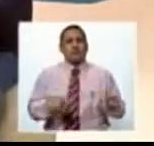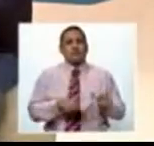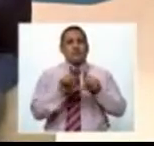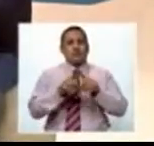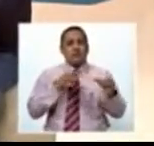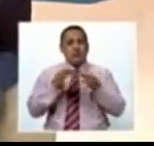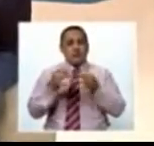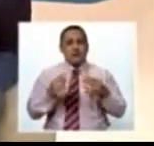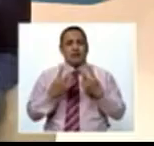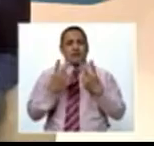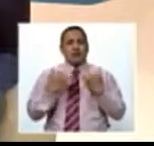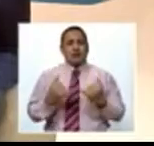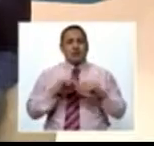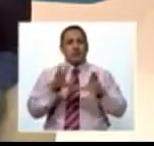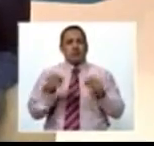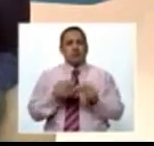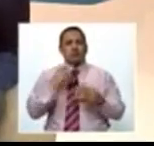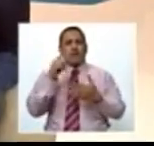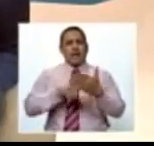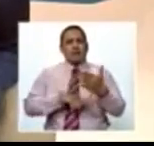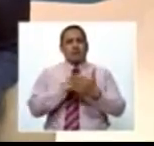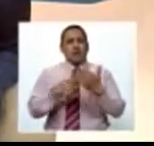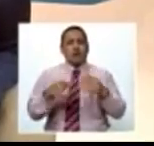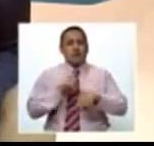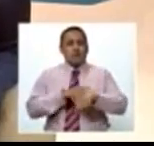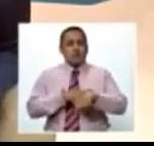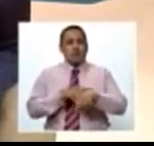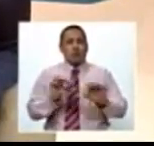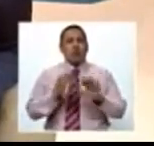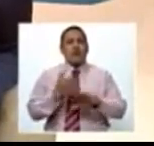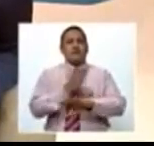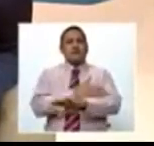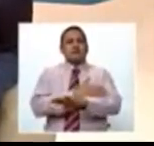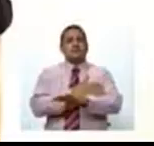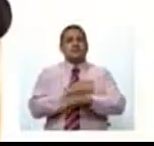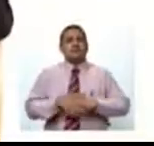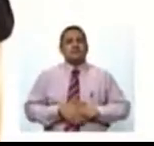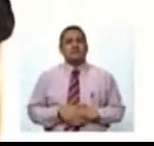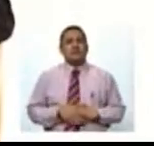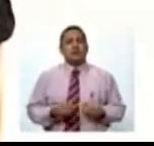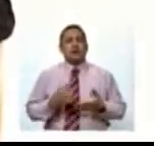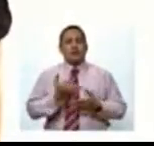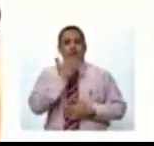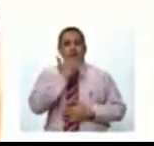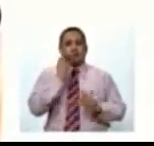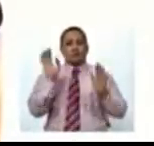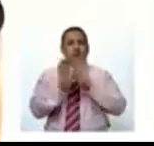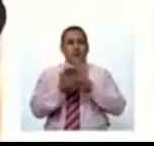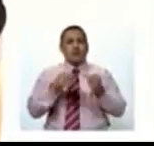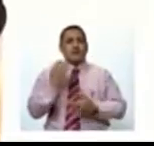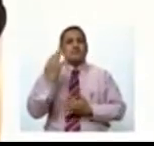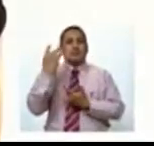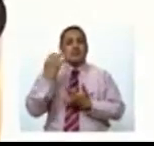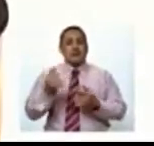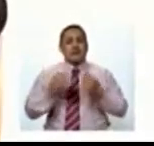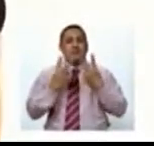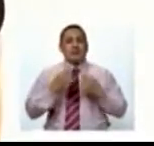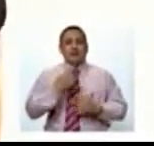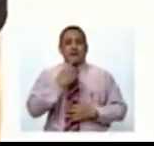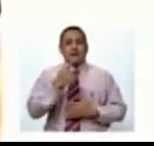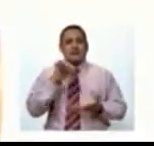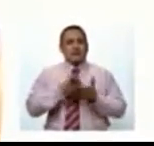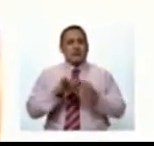puede señalar entonces alguna vulneración al plazo razonable o antes no? Lo que sucede es que lo que se espera es